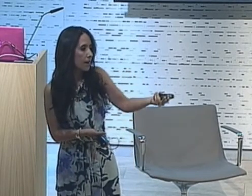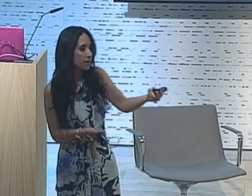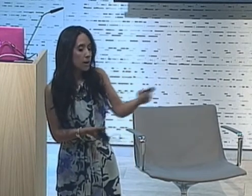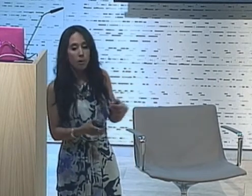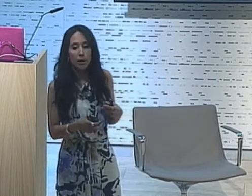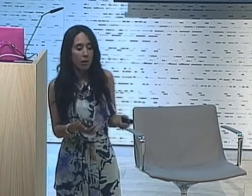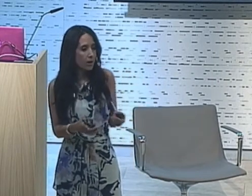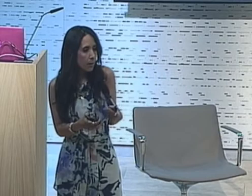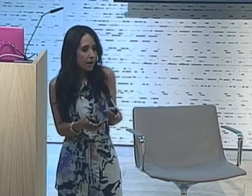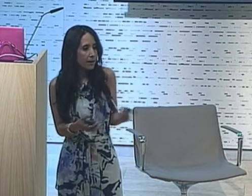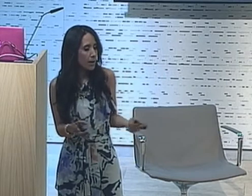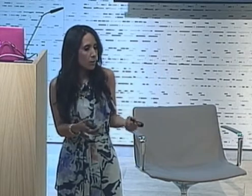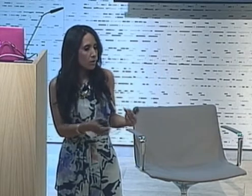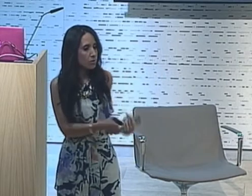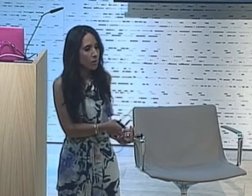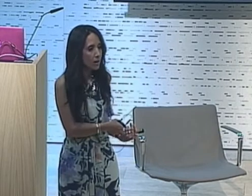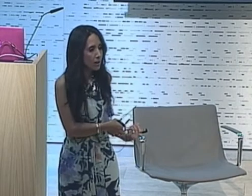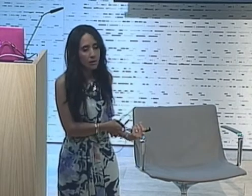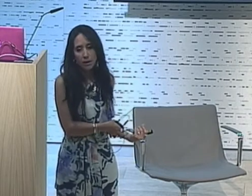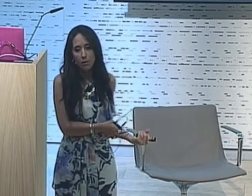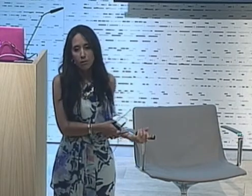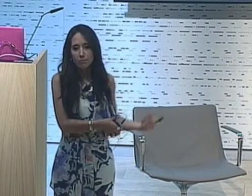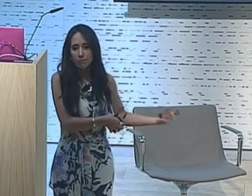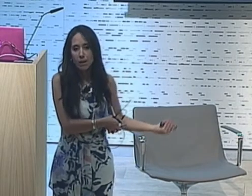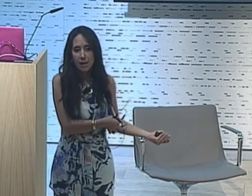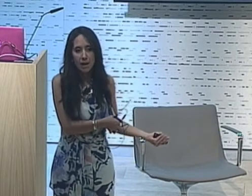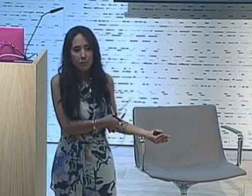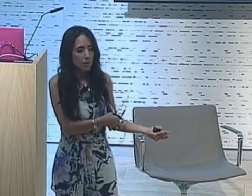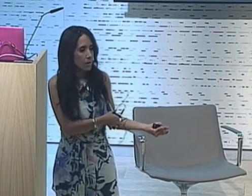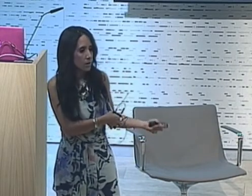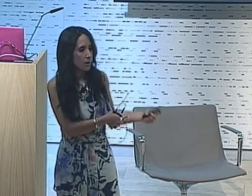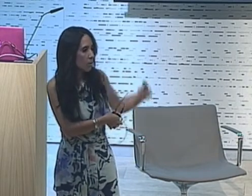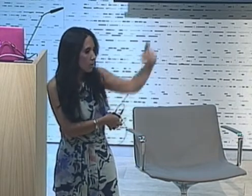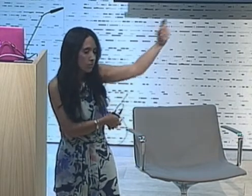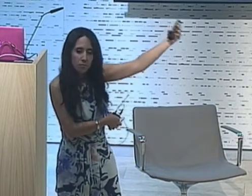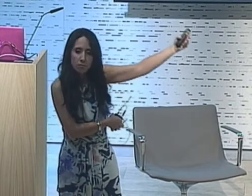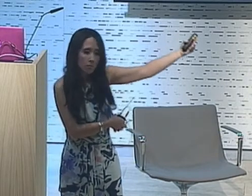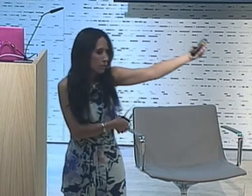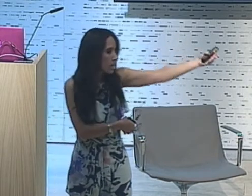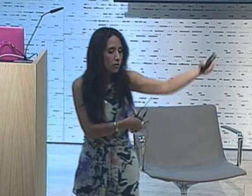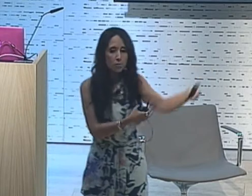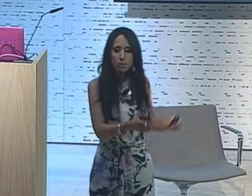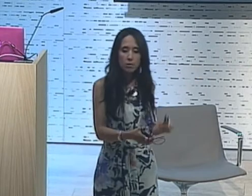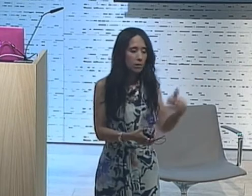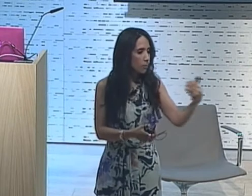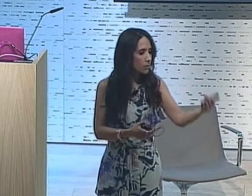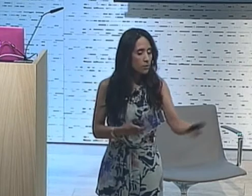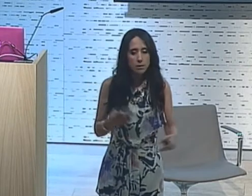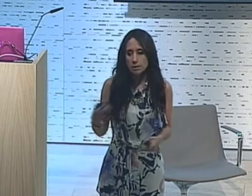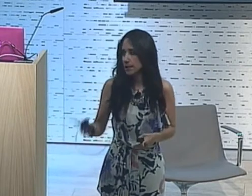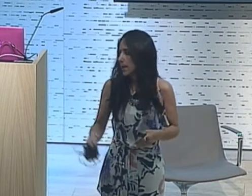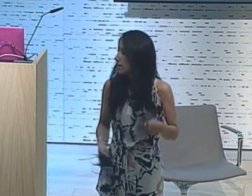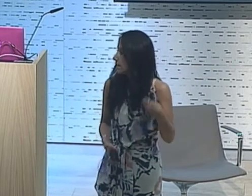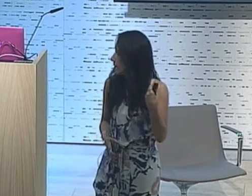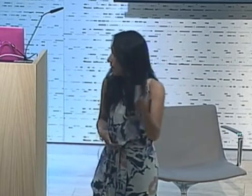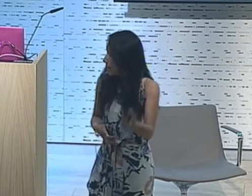los demás, porque ahora ya voy a interactuar no solo con el niño que tengo a mi lado, sino con niños, personas,